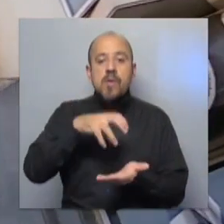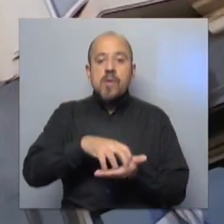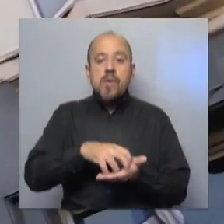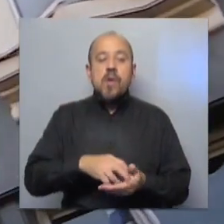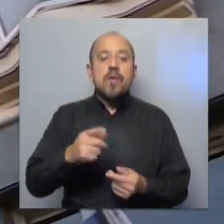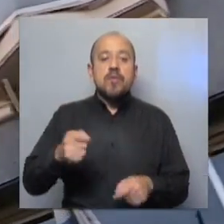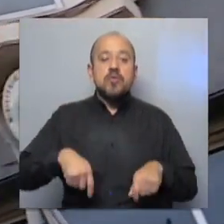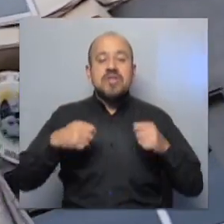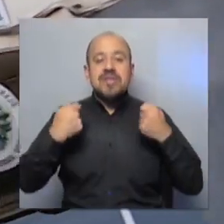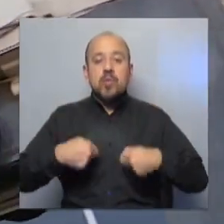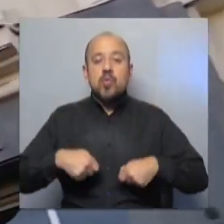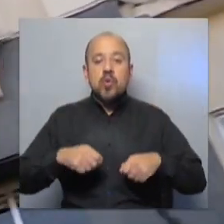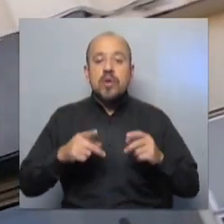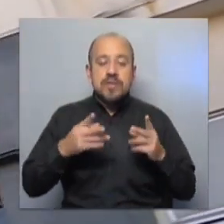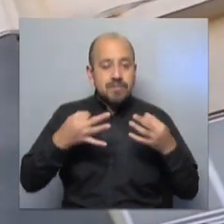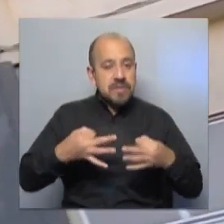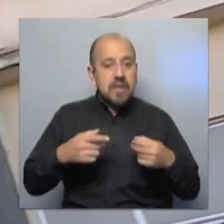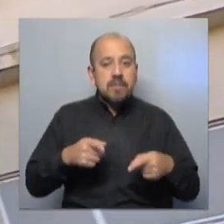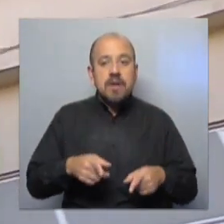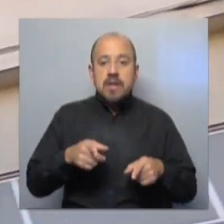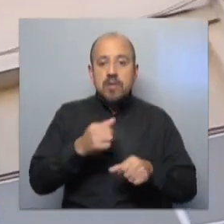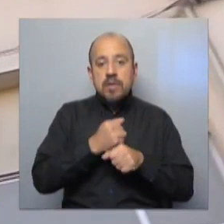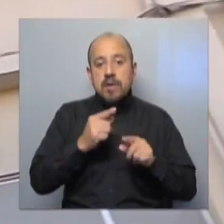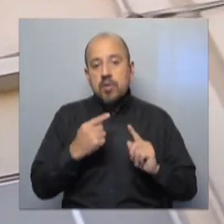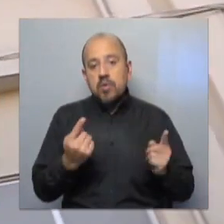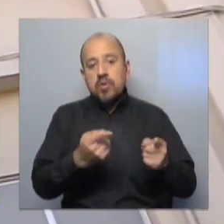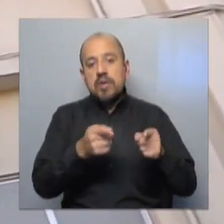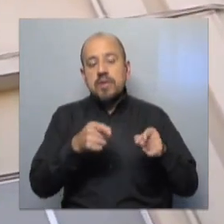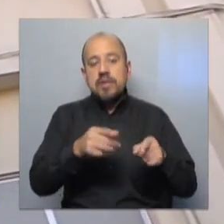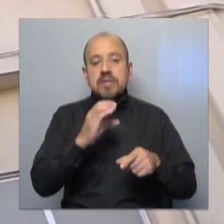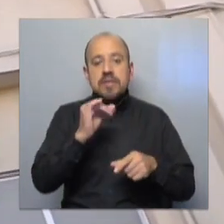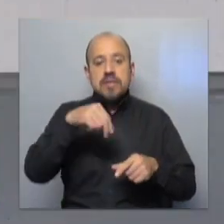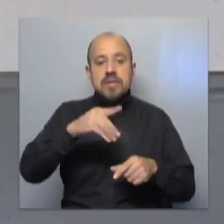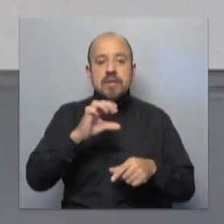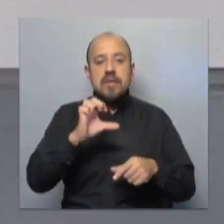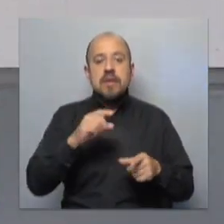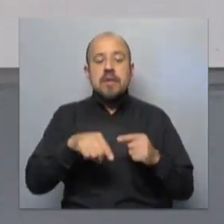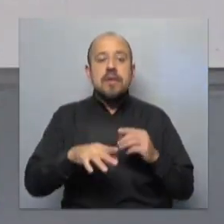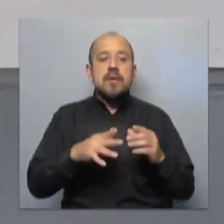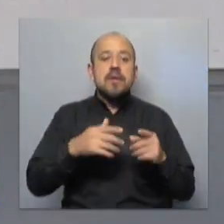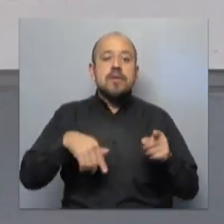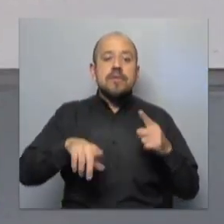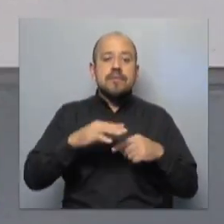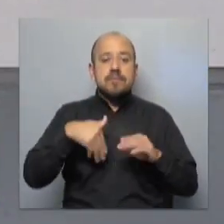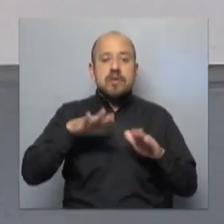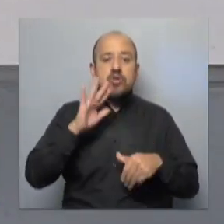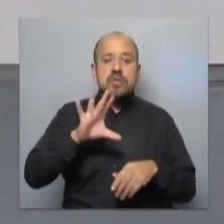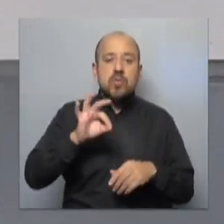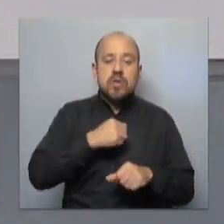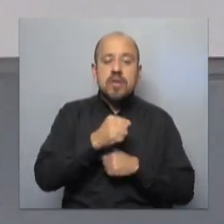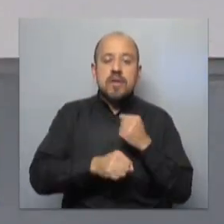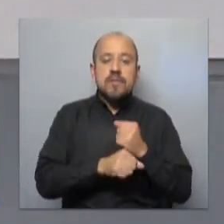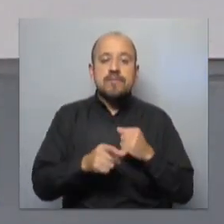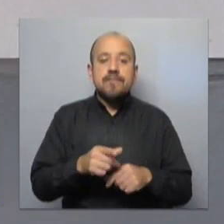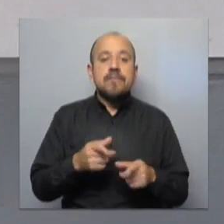de un seguro de paro especial para los trabajadores de sintel crear un registro para los ex trabajadores mayores de 50 años y